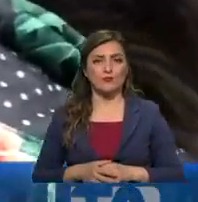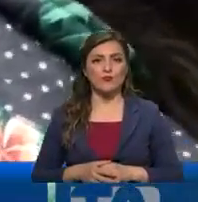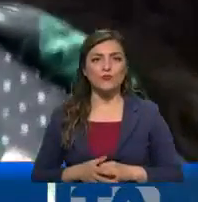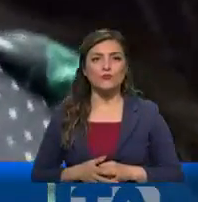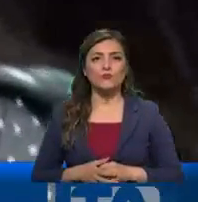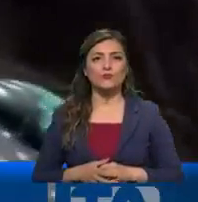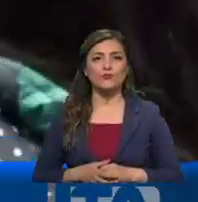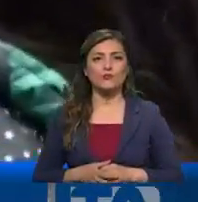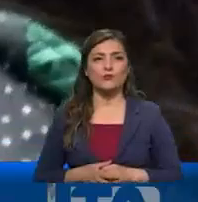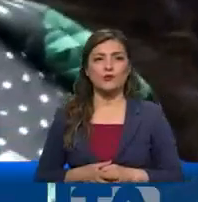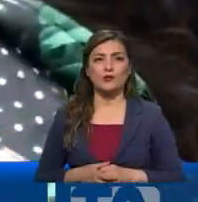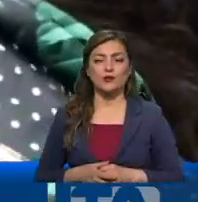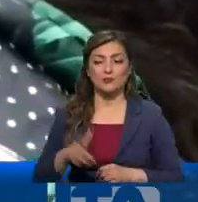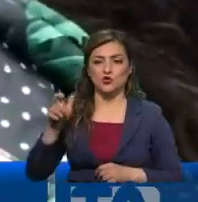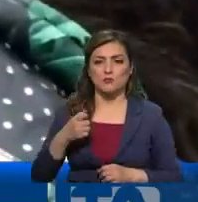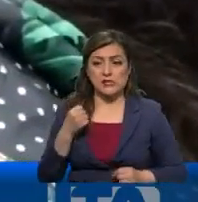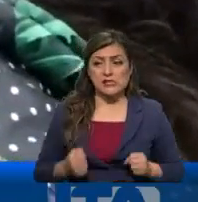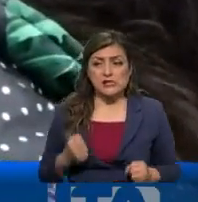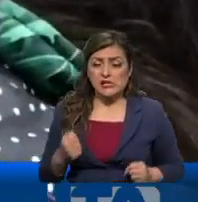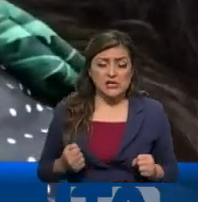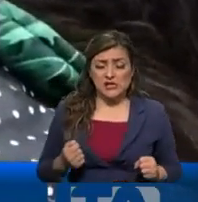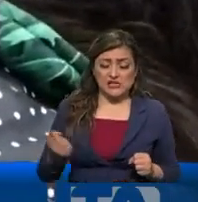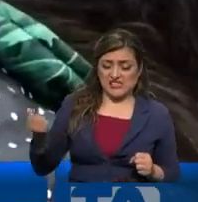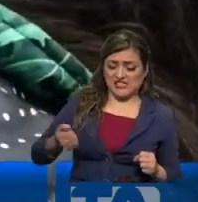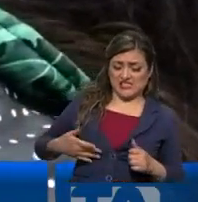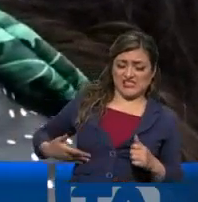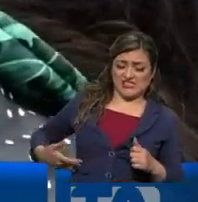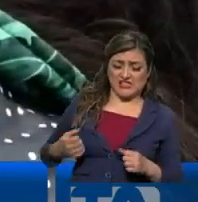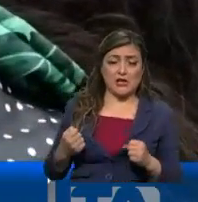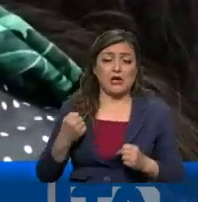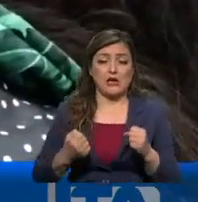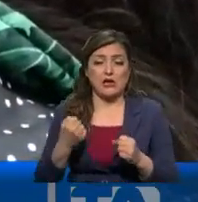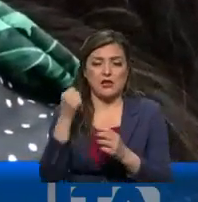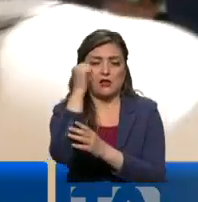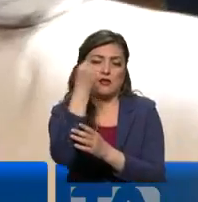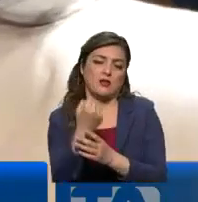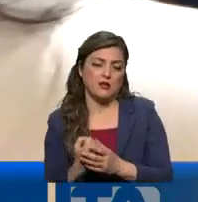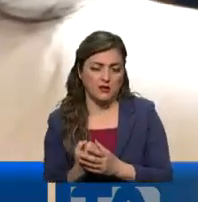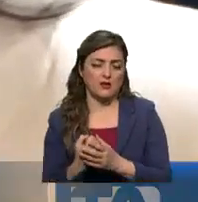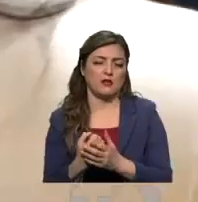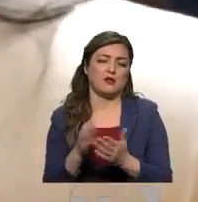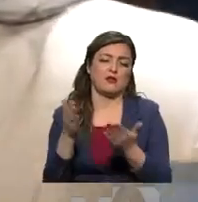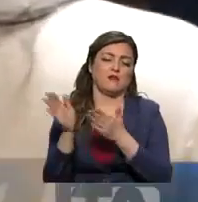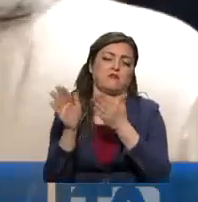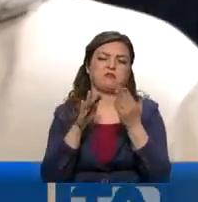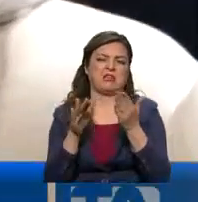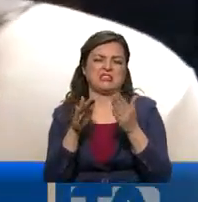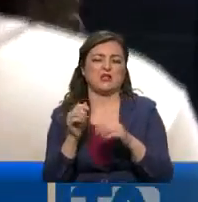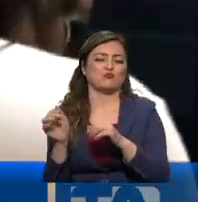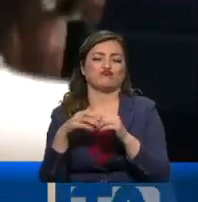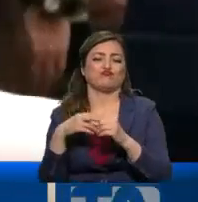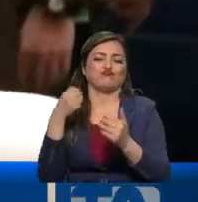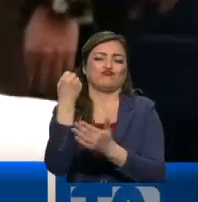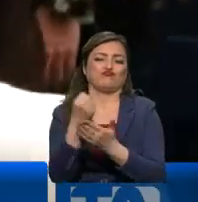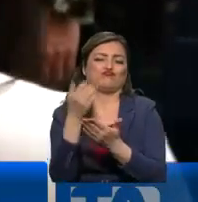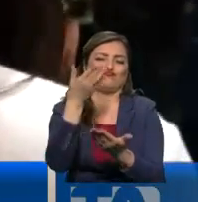de que el señor bajó corriendo ya lastimado, se cayó ahí, se desmayó y empezó a convulsionar. Y vinieron gritando el primero por